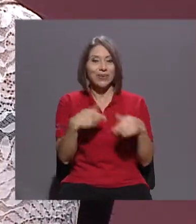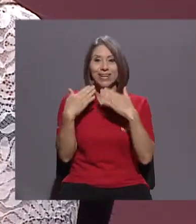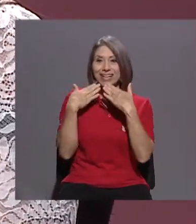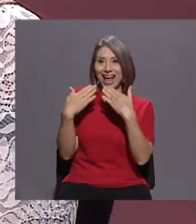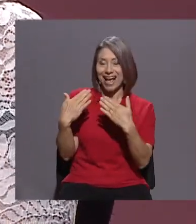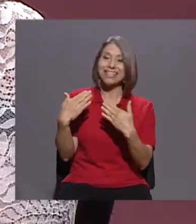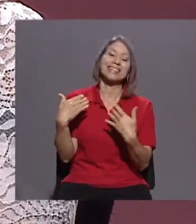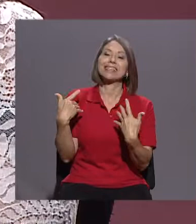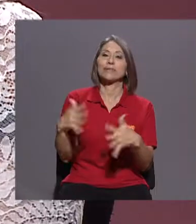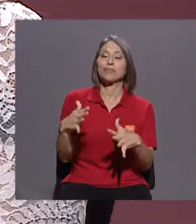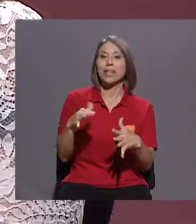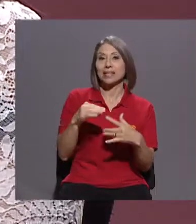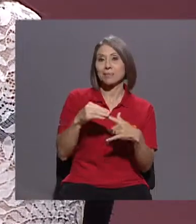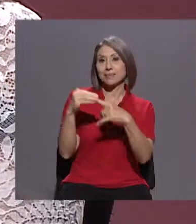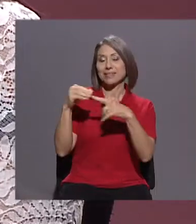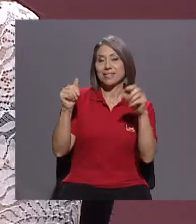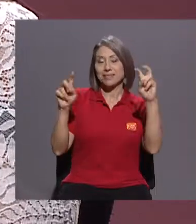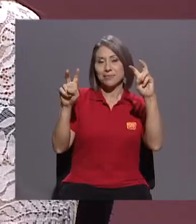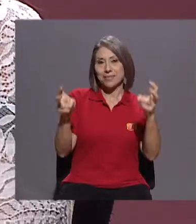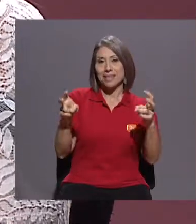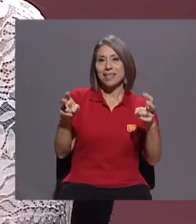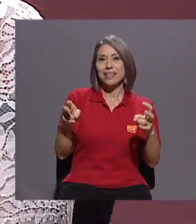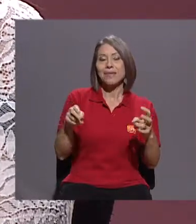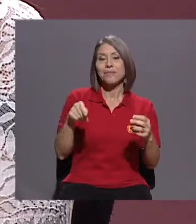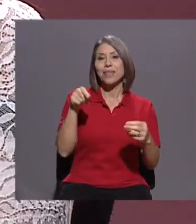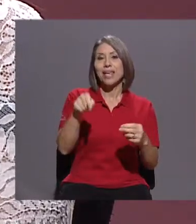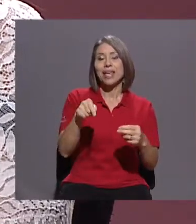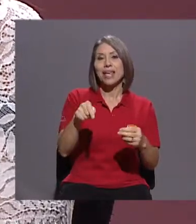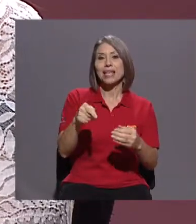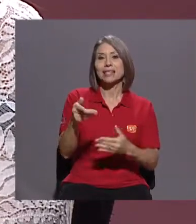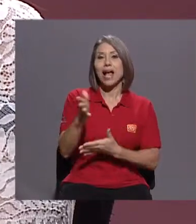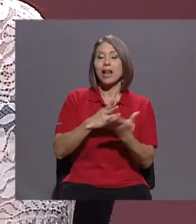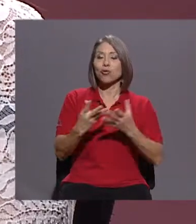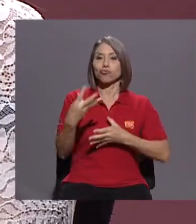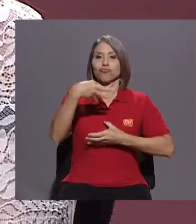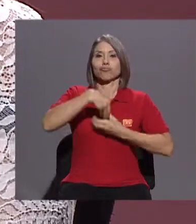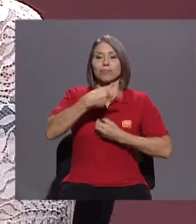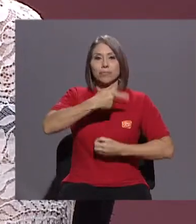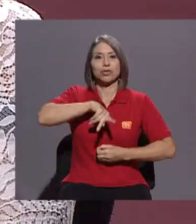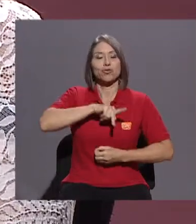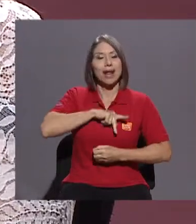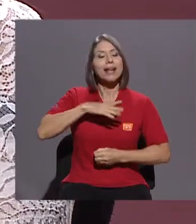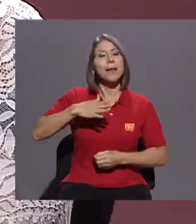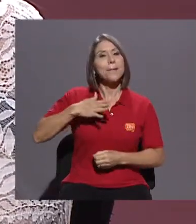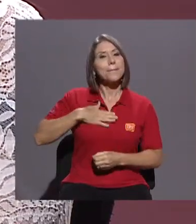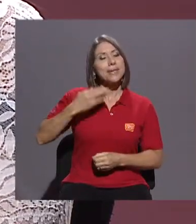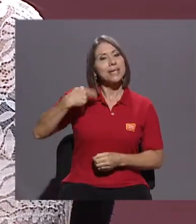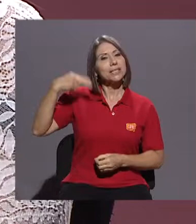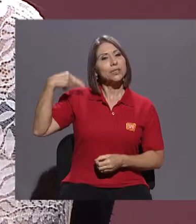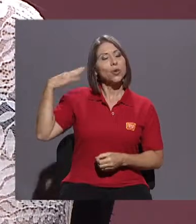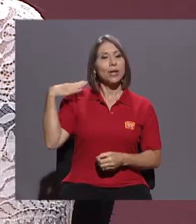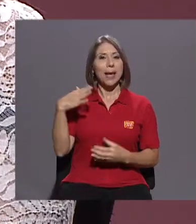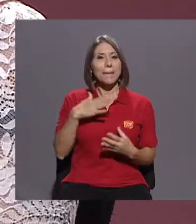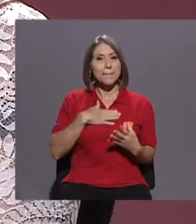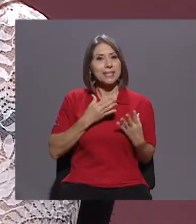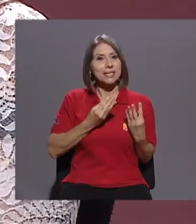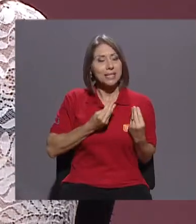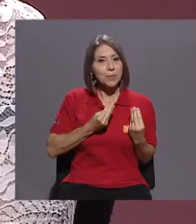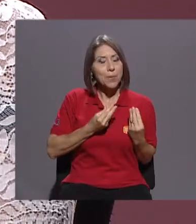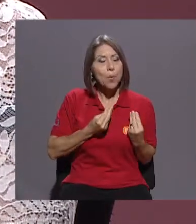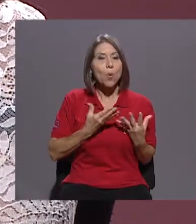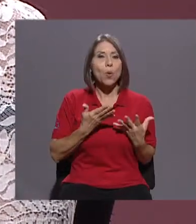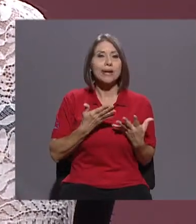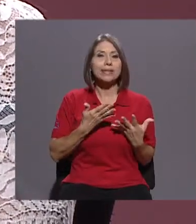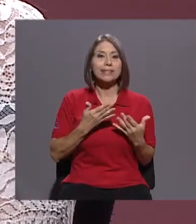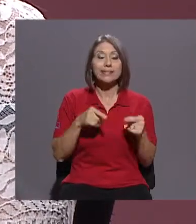Encantada Sobre todo en este tema Que me toca La parte personal Mi historia Mis temores